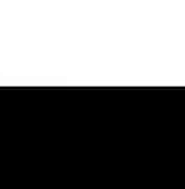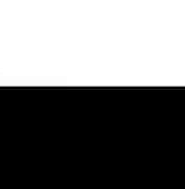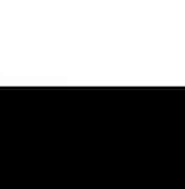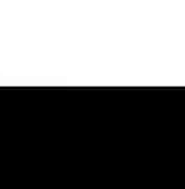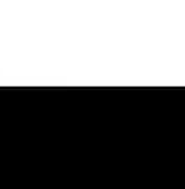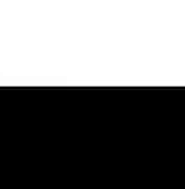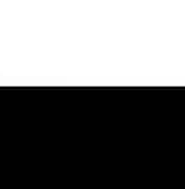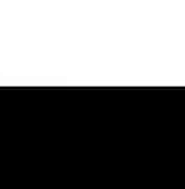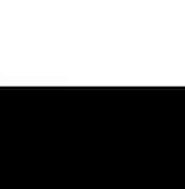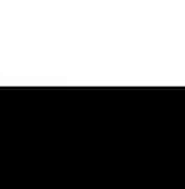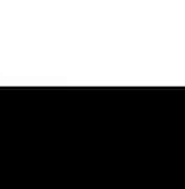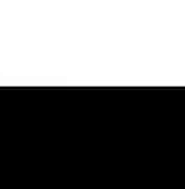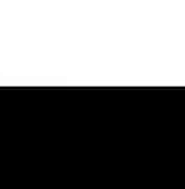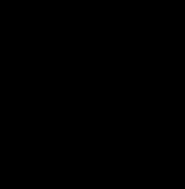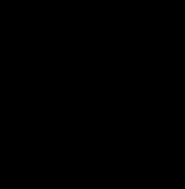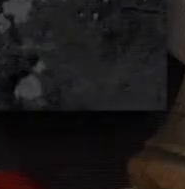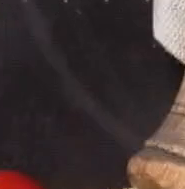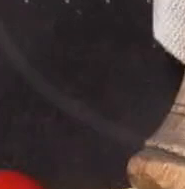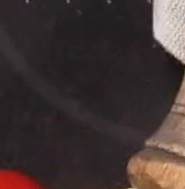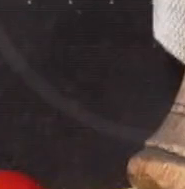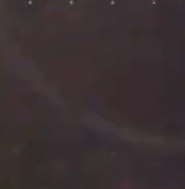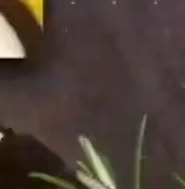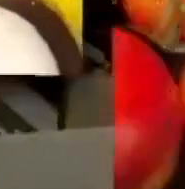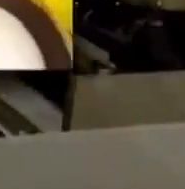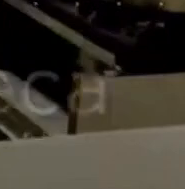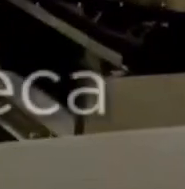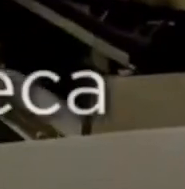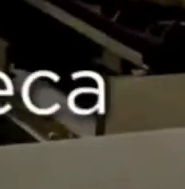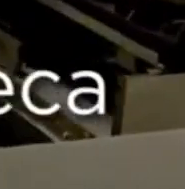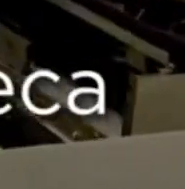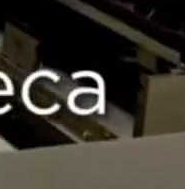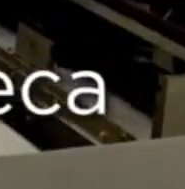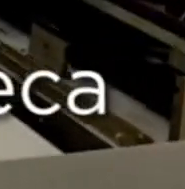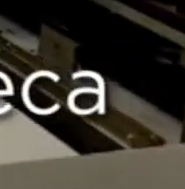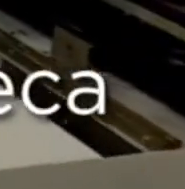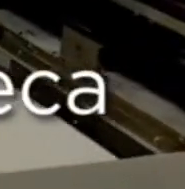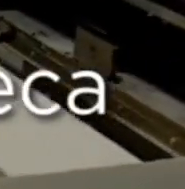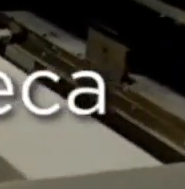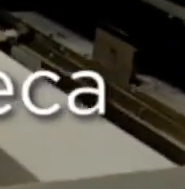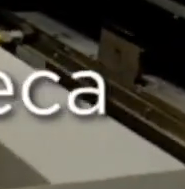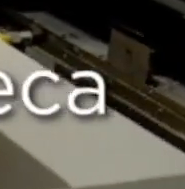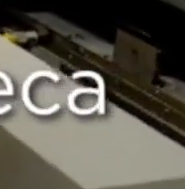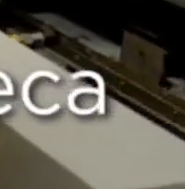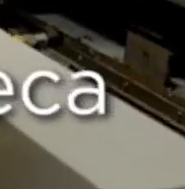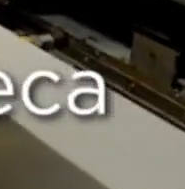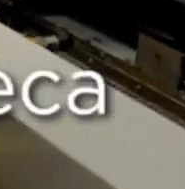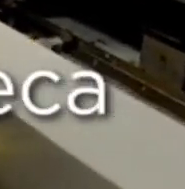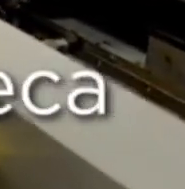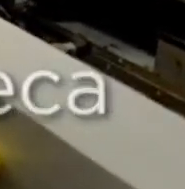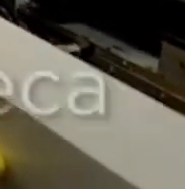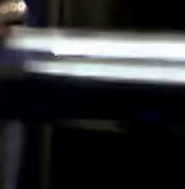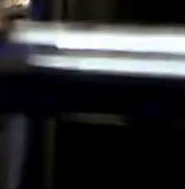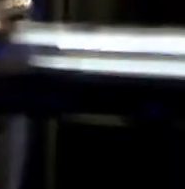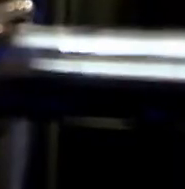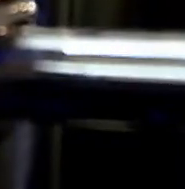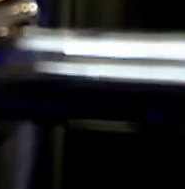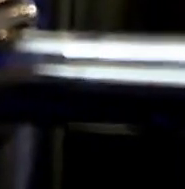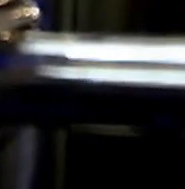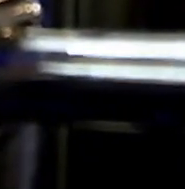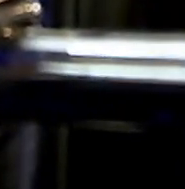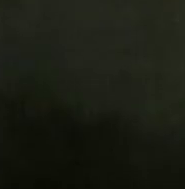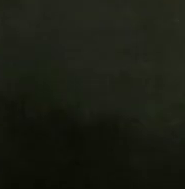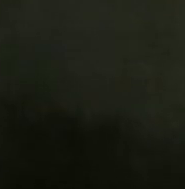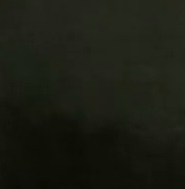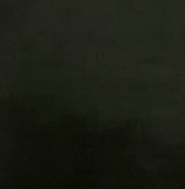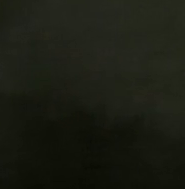En CONAPE, creemos en vos. ¿Cómo se prepara una chanfaina guanacasteca en la sazón que nos une? En una olla